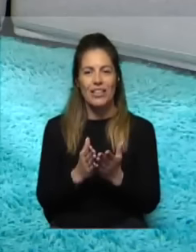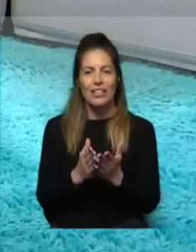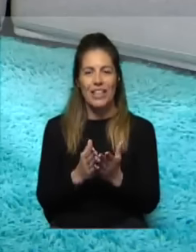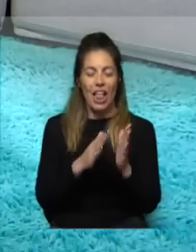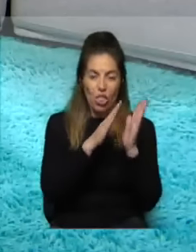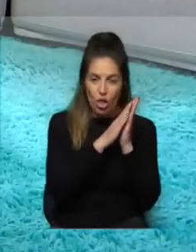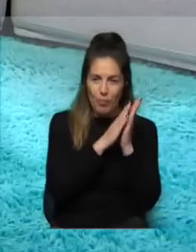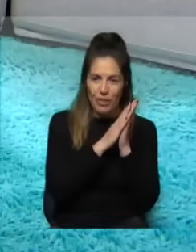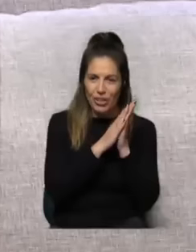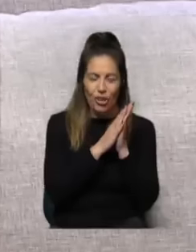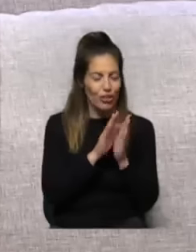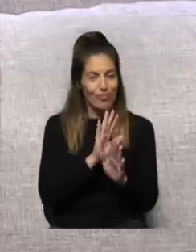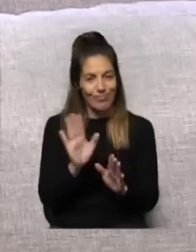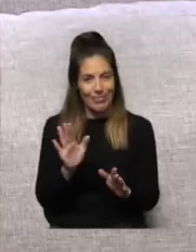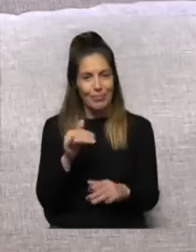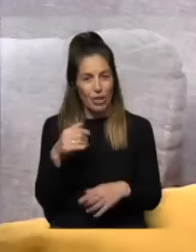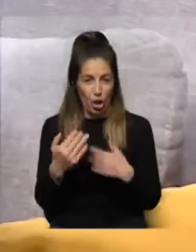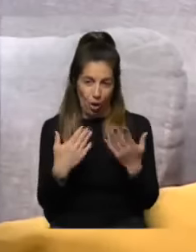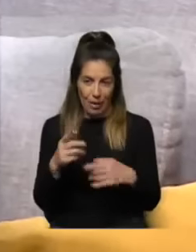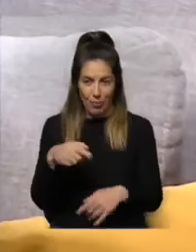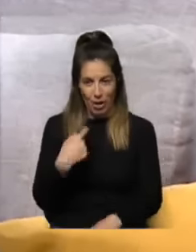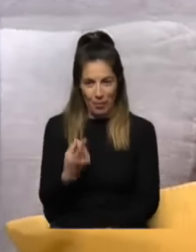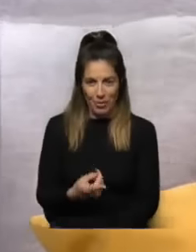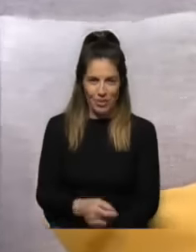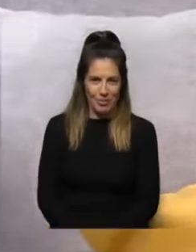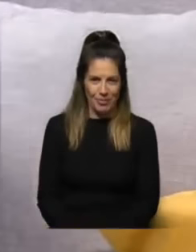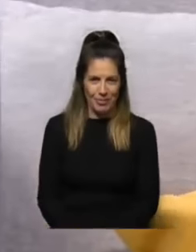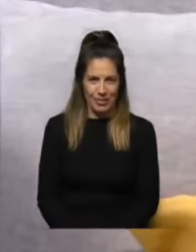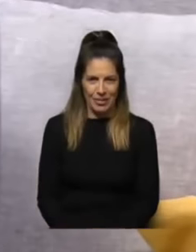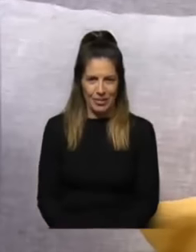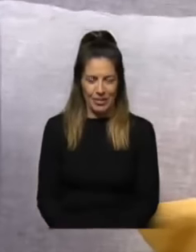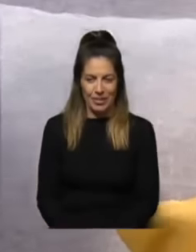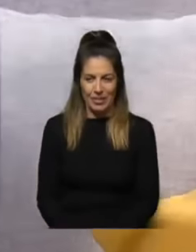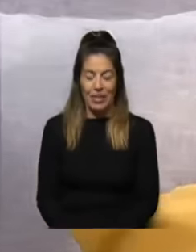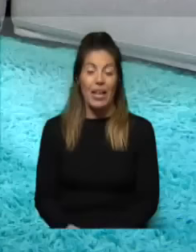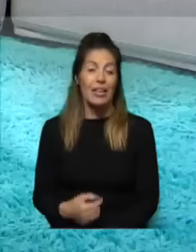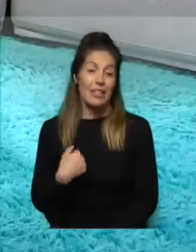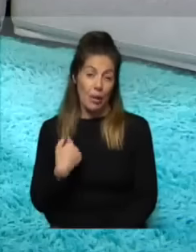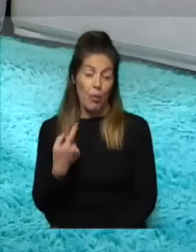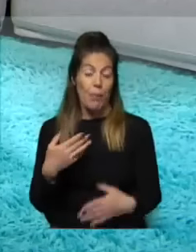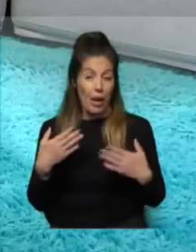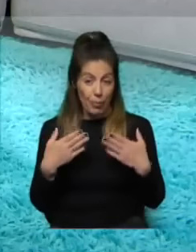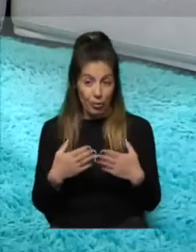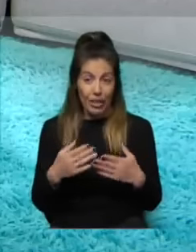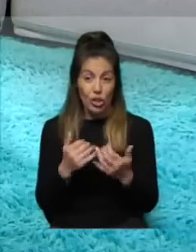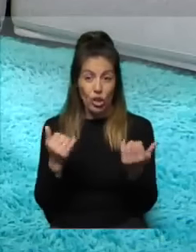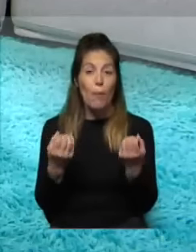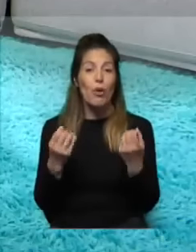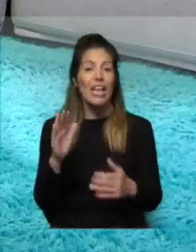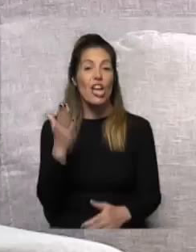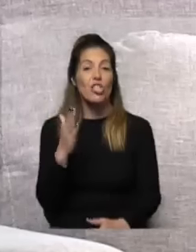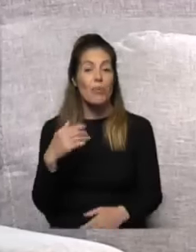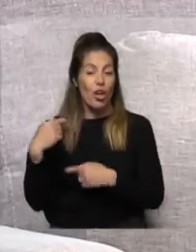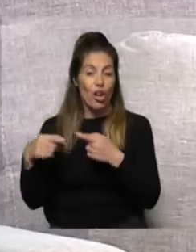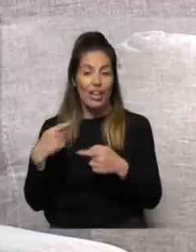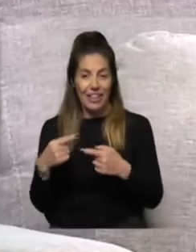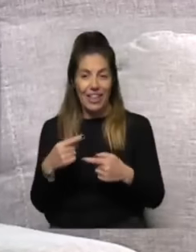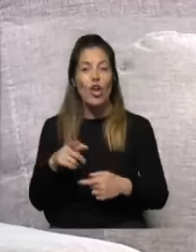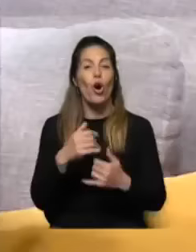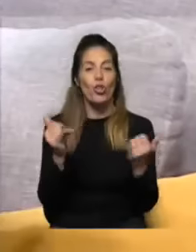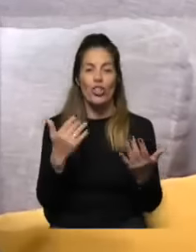quedamos repetidores. Lo conversamos en la próxima. Seguimos con otros temas. No, y me quedó para después preguntarte otro día por qué los espejos heredados, pero del otro